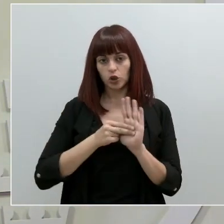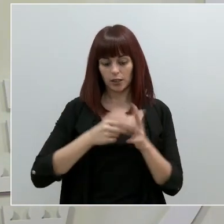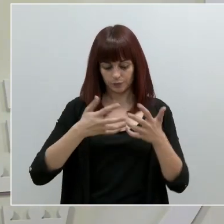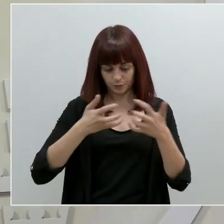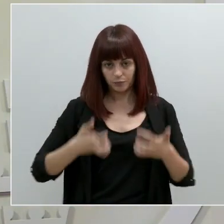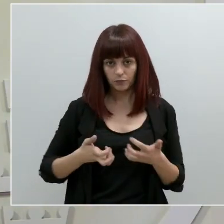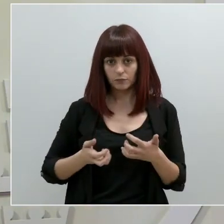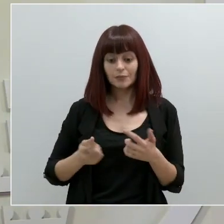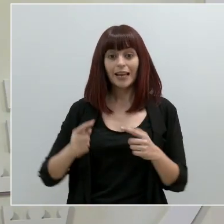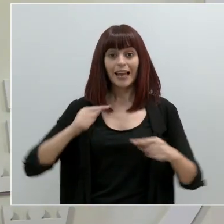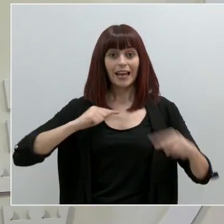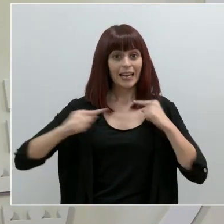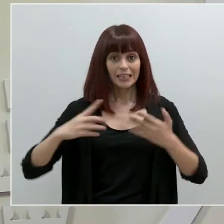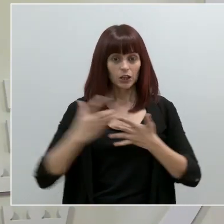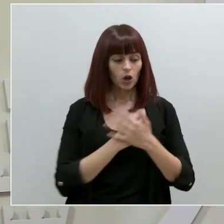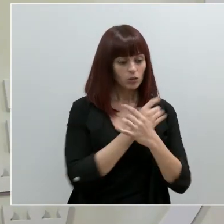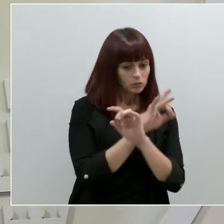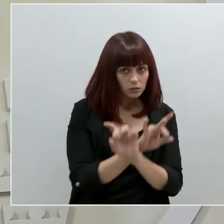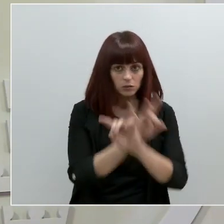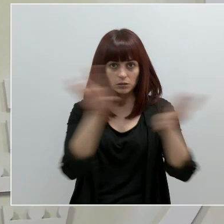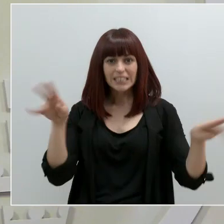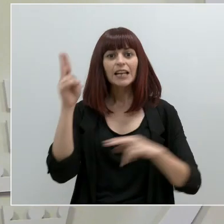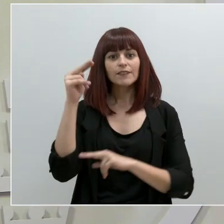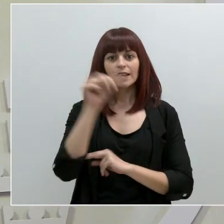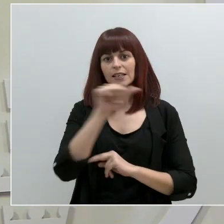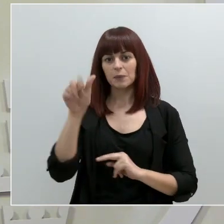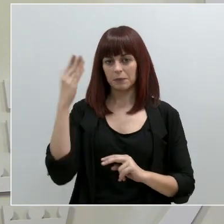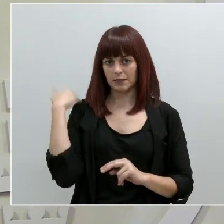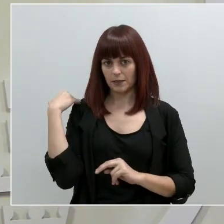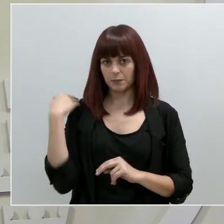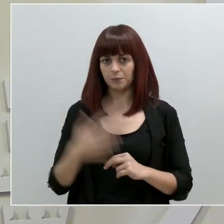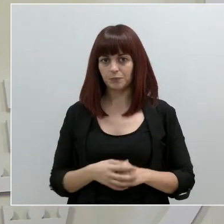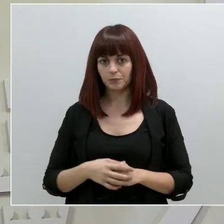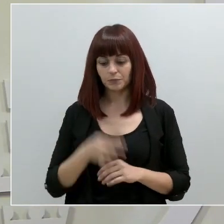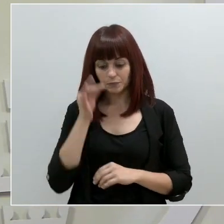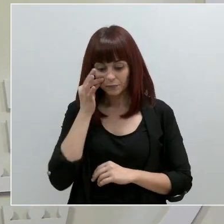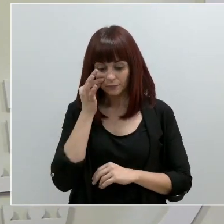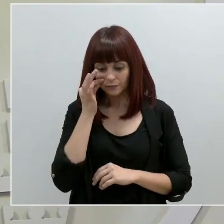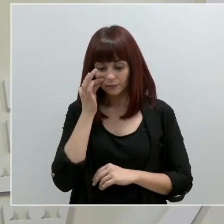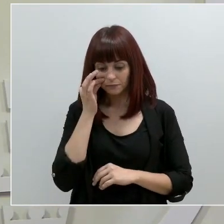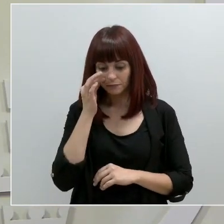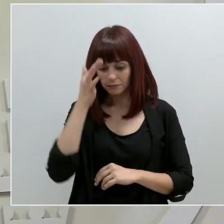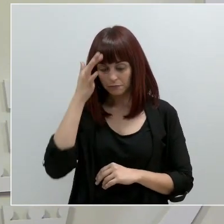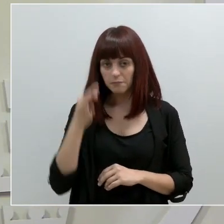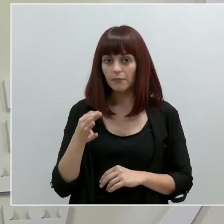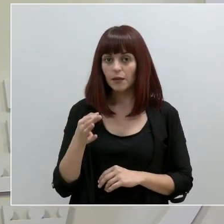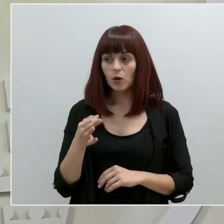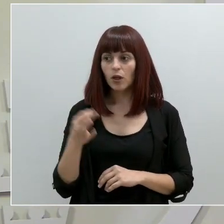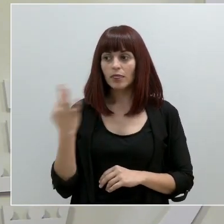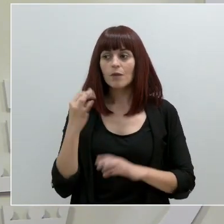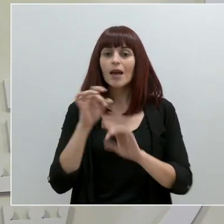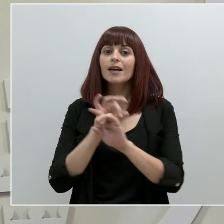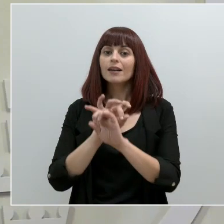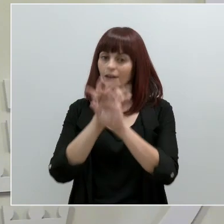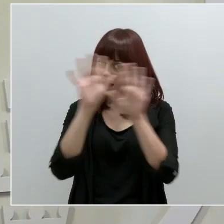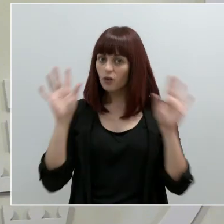pasó a todos los gerentes durante el viernes pasado y realmente creemos que debe quedar claro que se